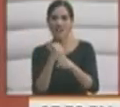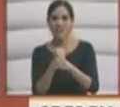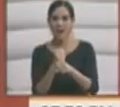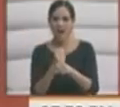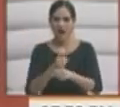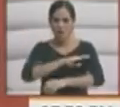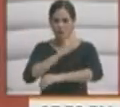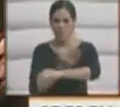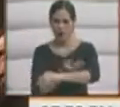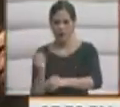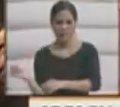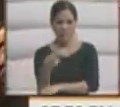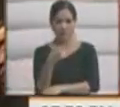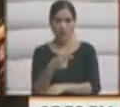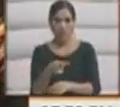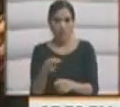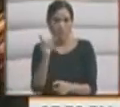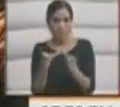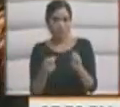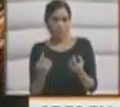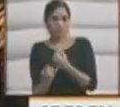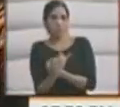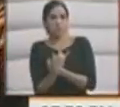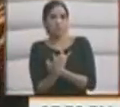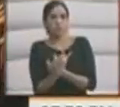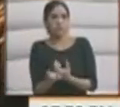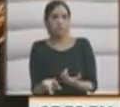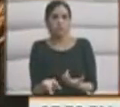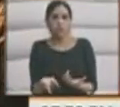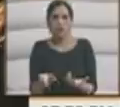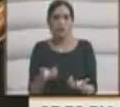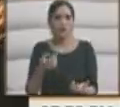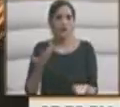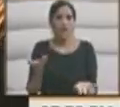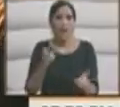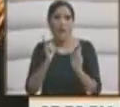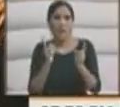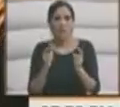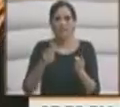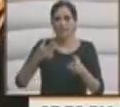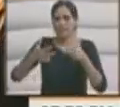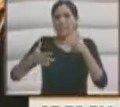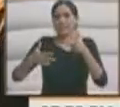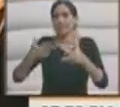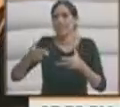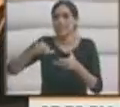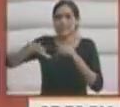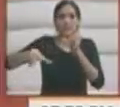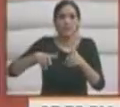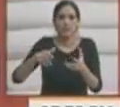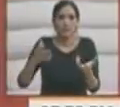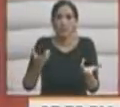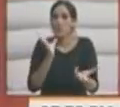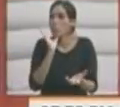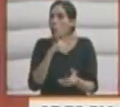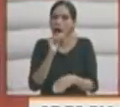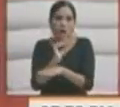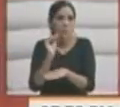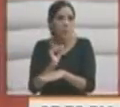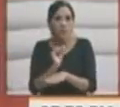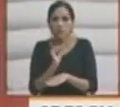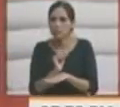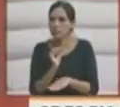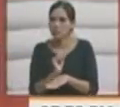estar en las calles, en un clima inclemente, y no hay absolutamente ninguna intención de protección por